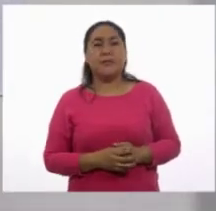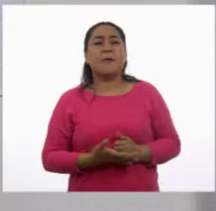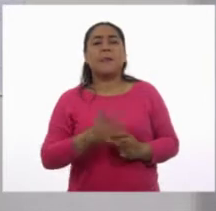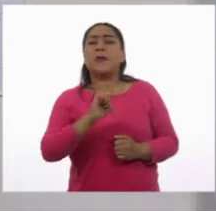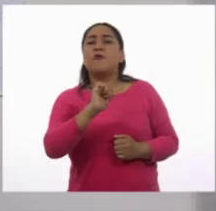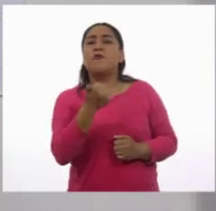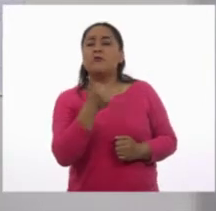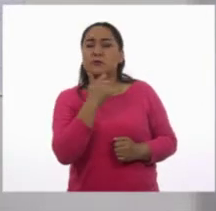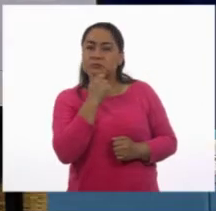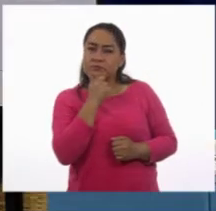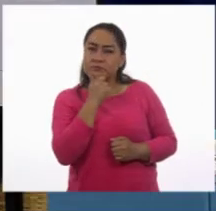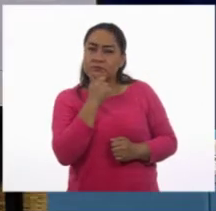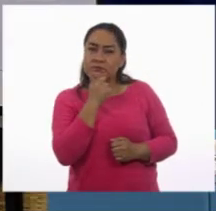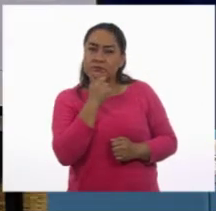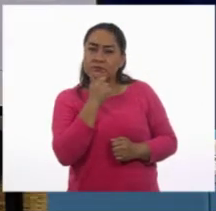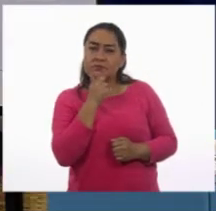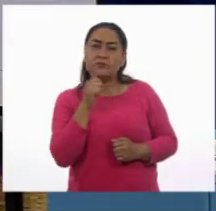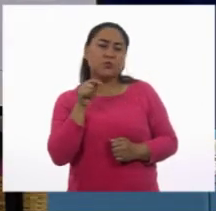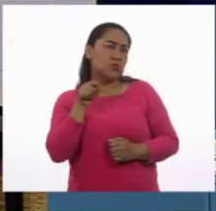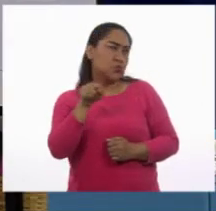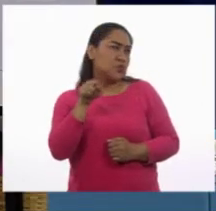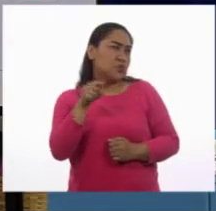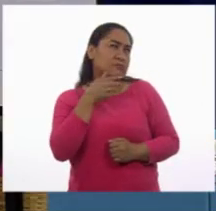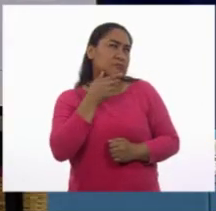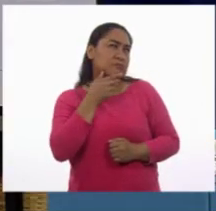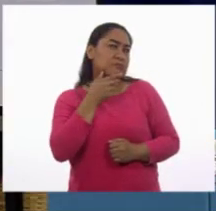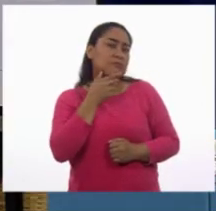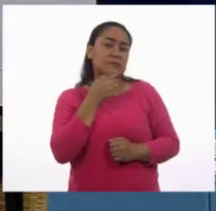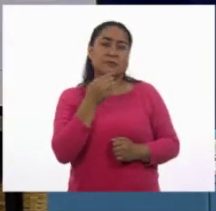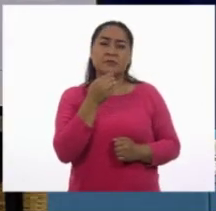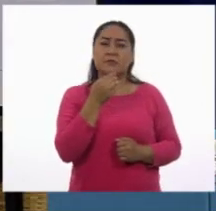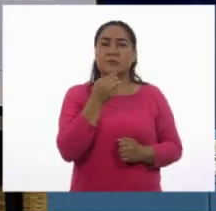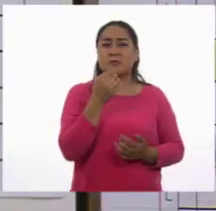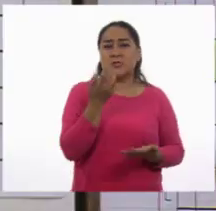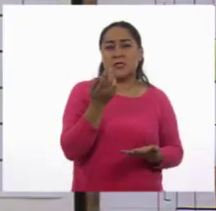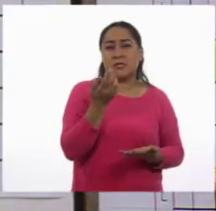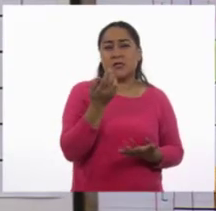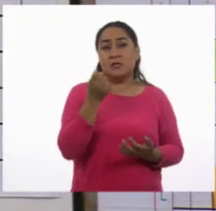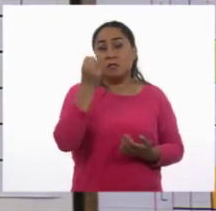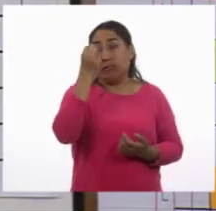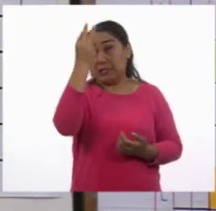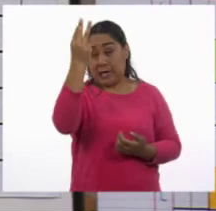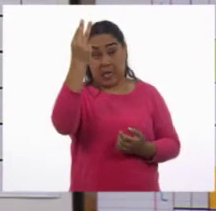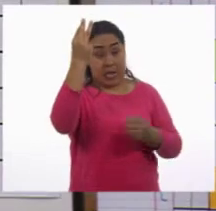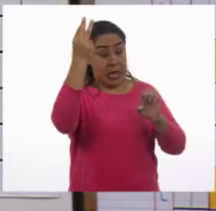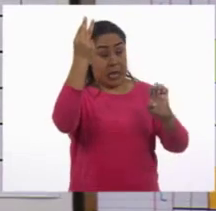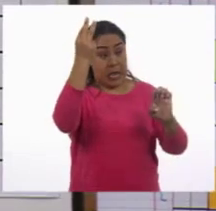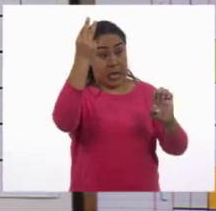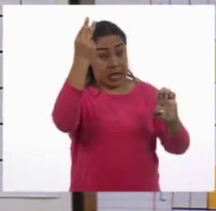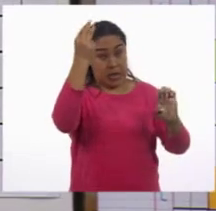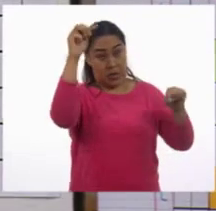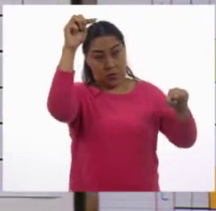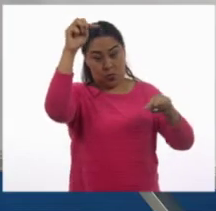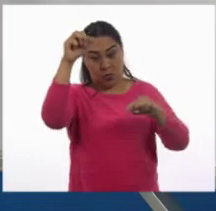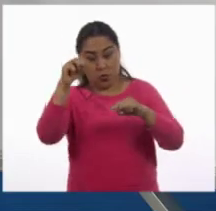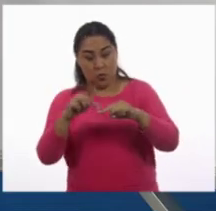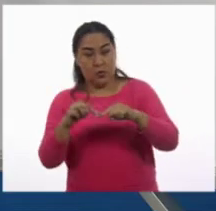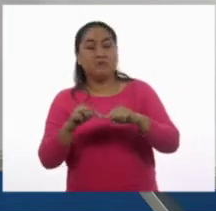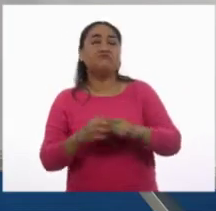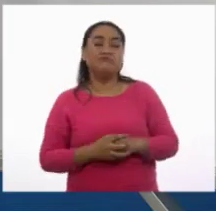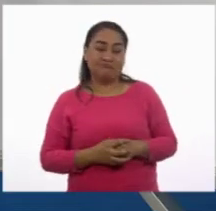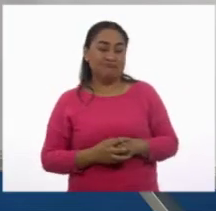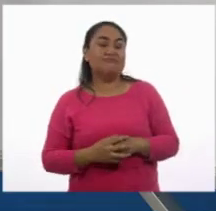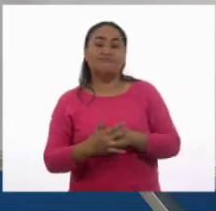tienes en el 3E. En el 3E, sí, tocado.